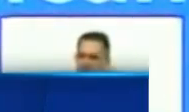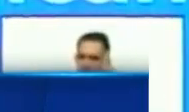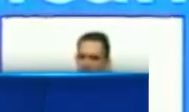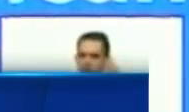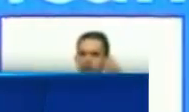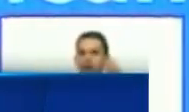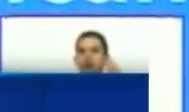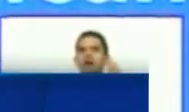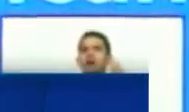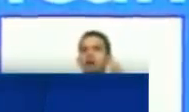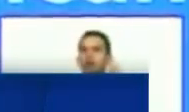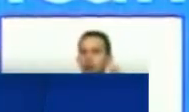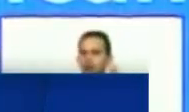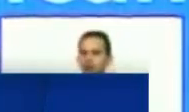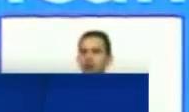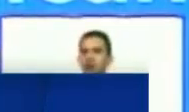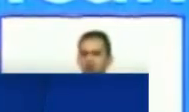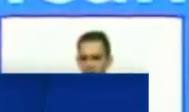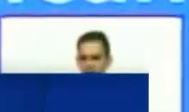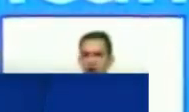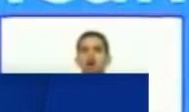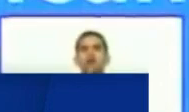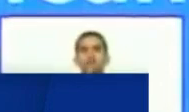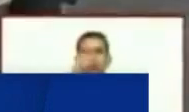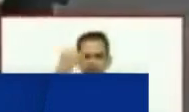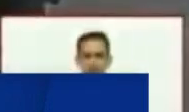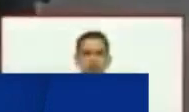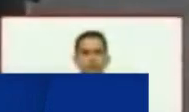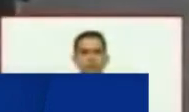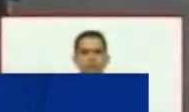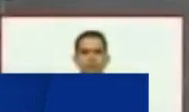la República de Honduras.